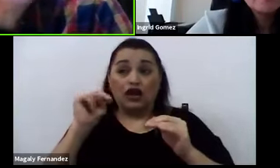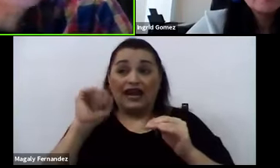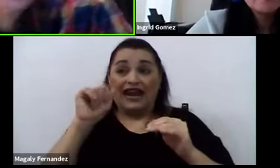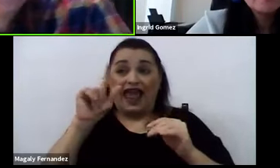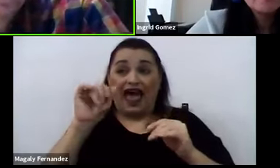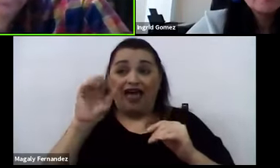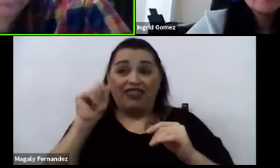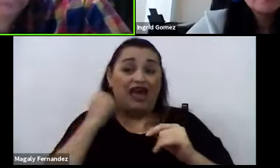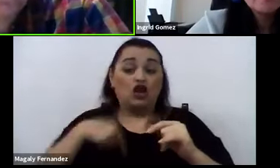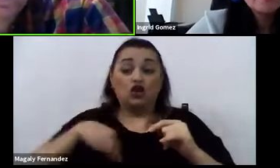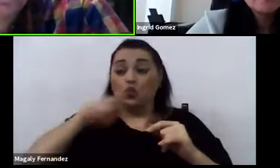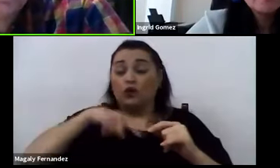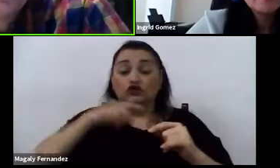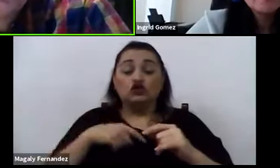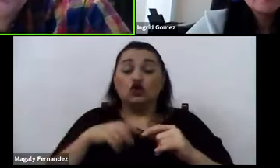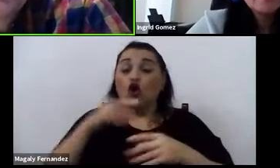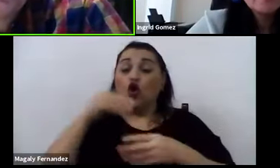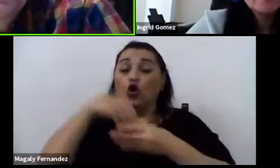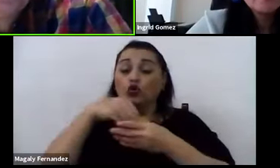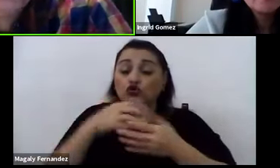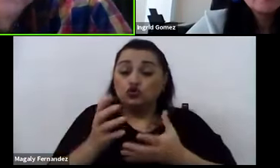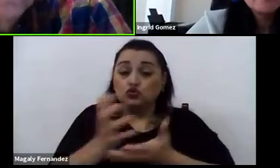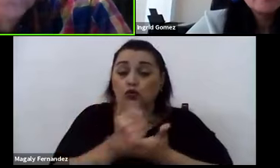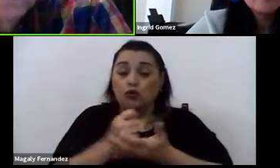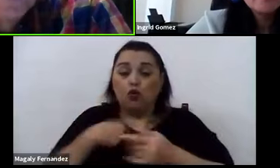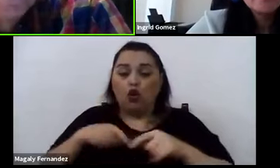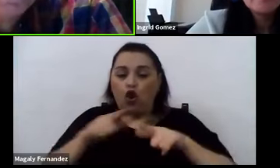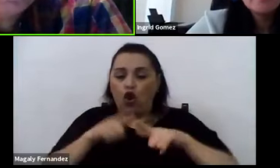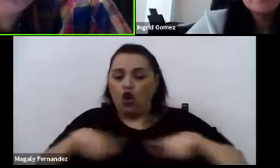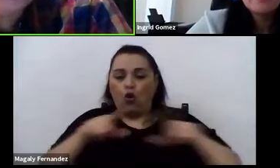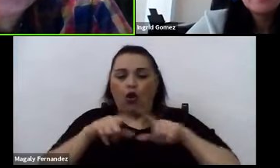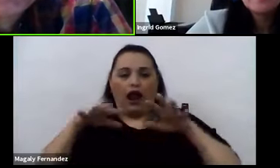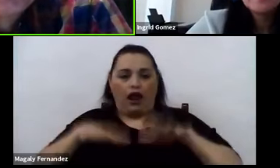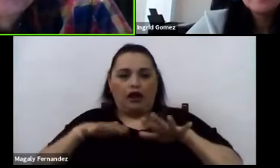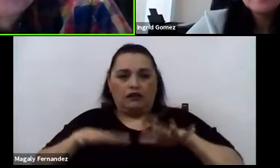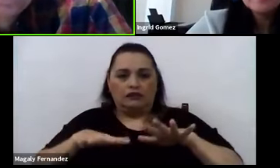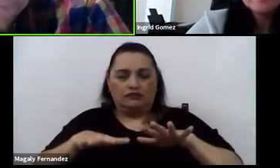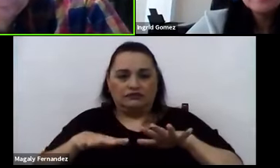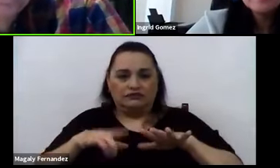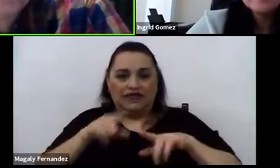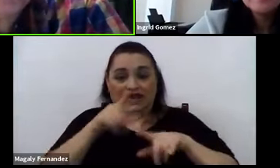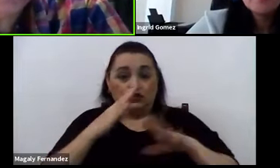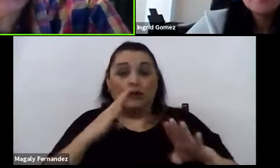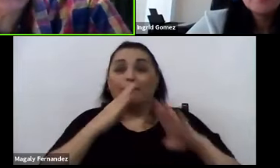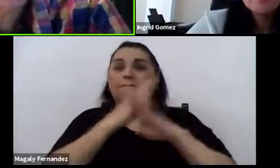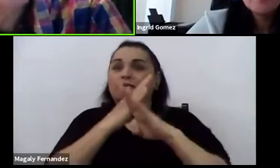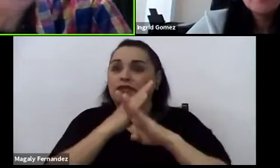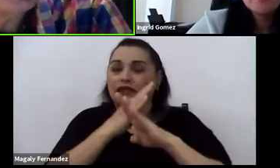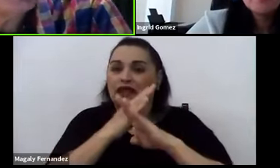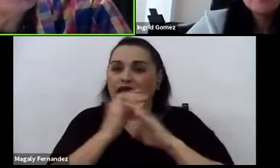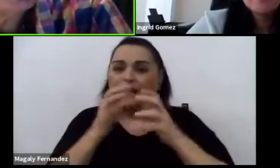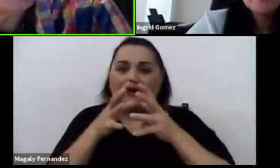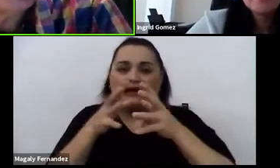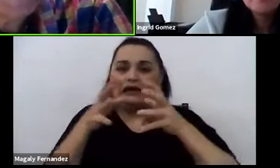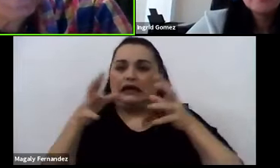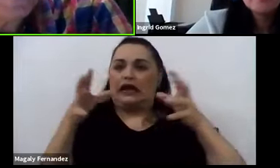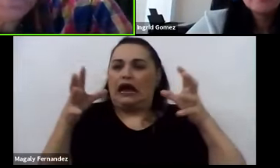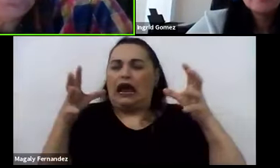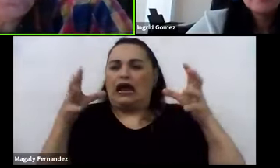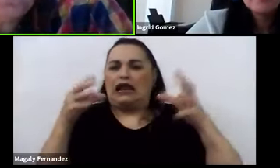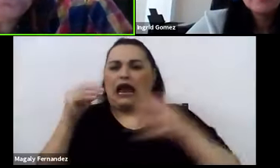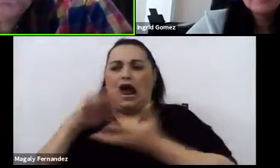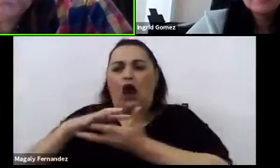nuestro consumo tiene que ser local, y el consumo local impide que haya una gran acumulación de